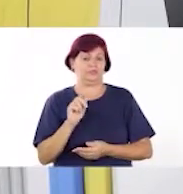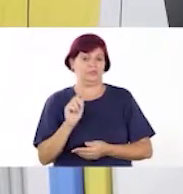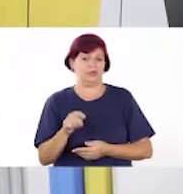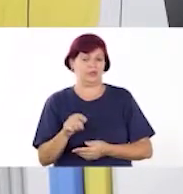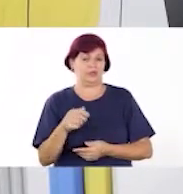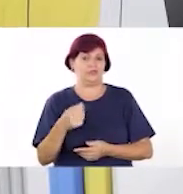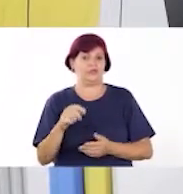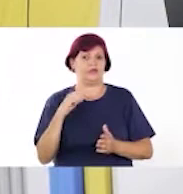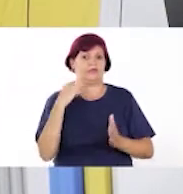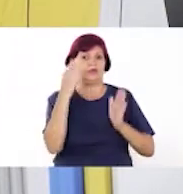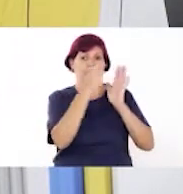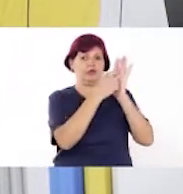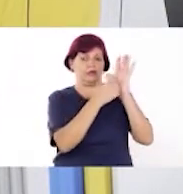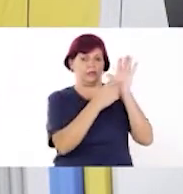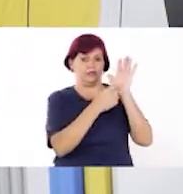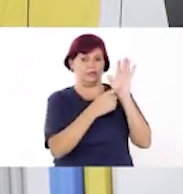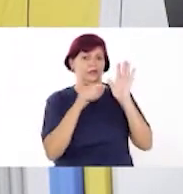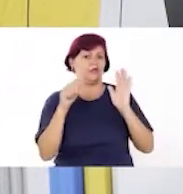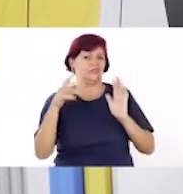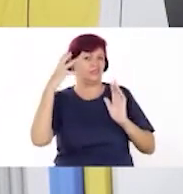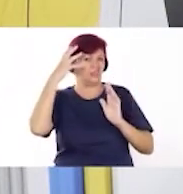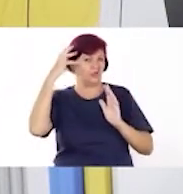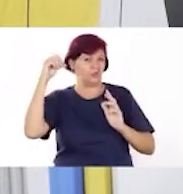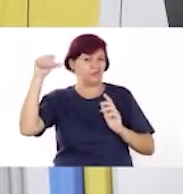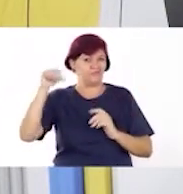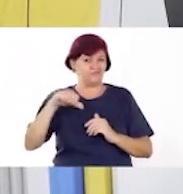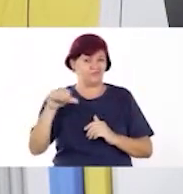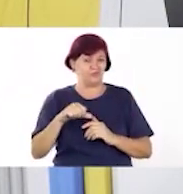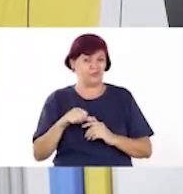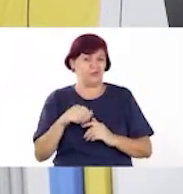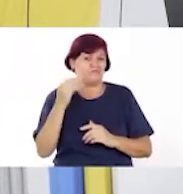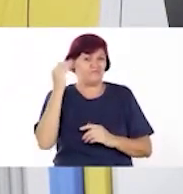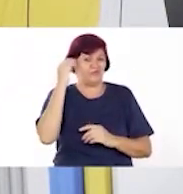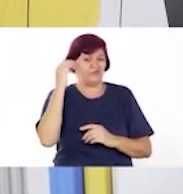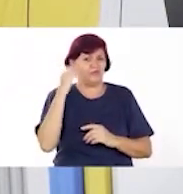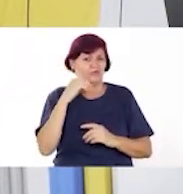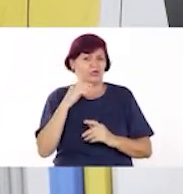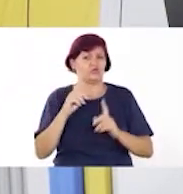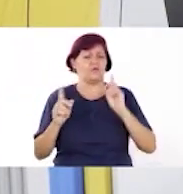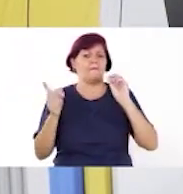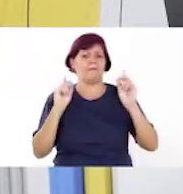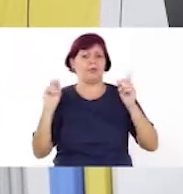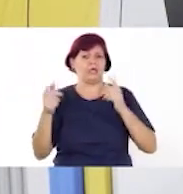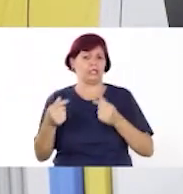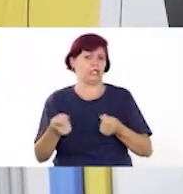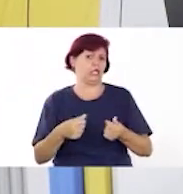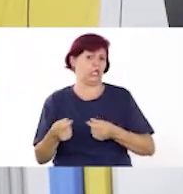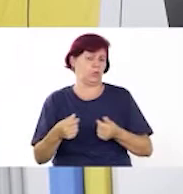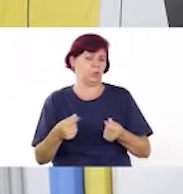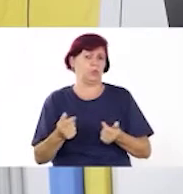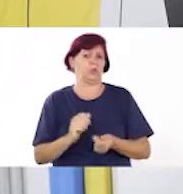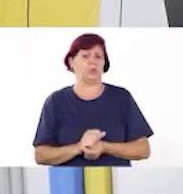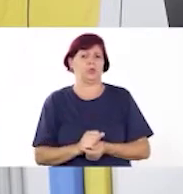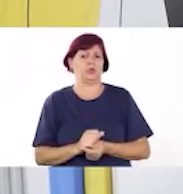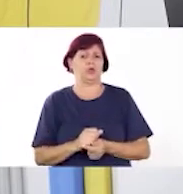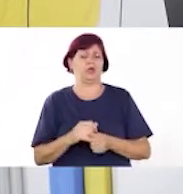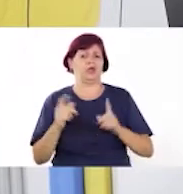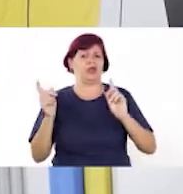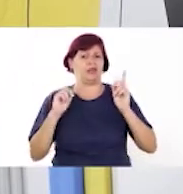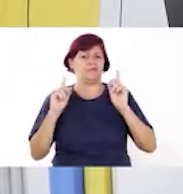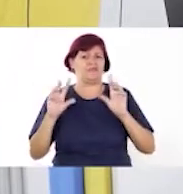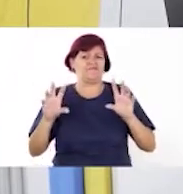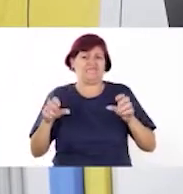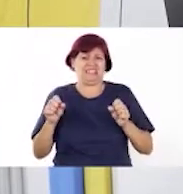Aquí deberán caracterizar a este gobierno, teniendo en cuenta su política económica, la